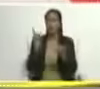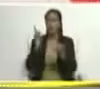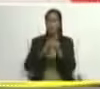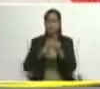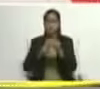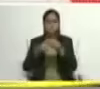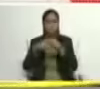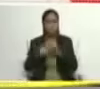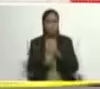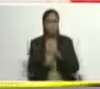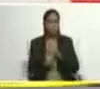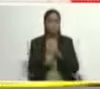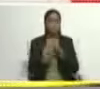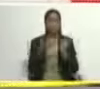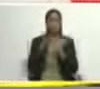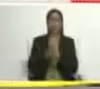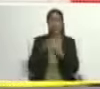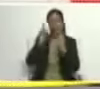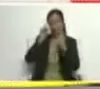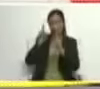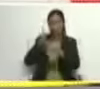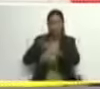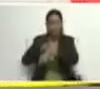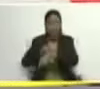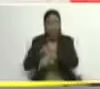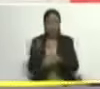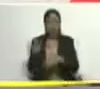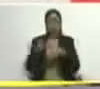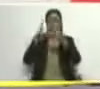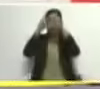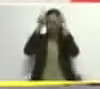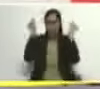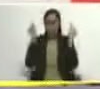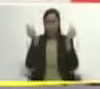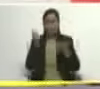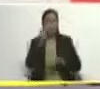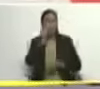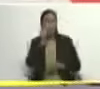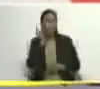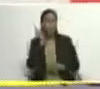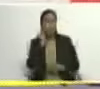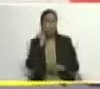de formación de médicos, médicas, enfermeros, enfermeras,